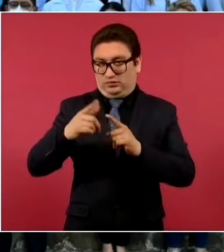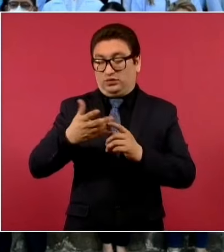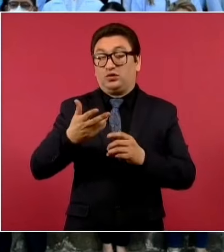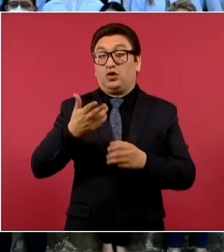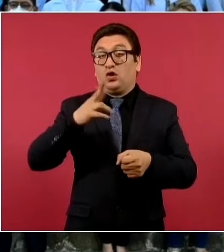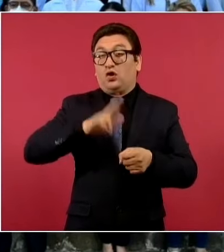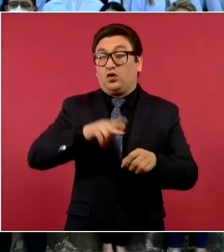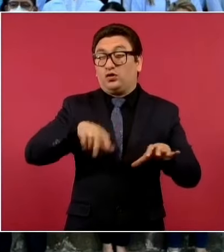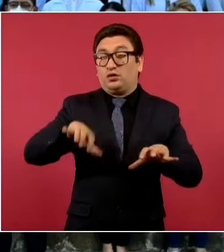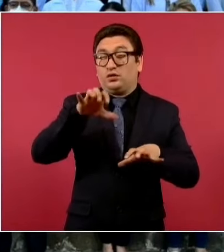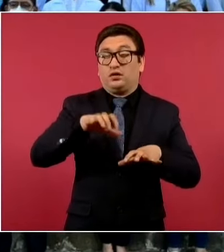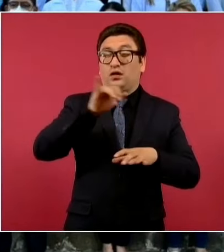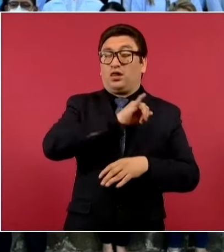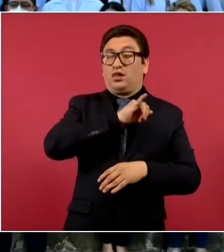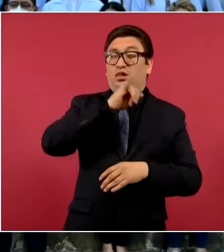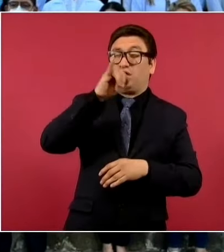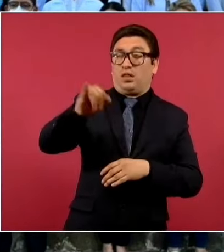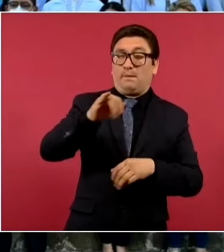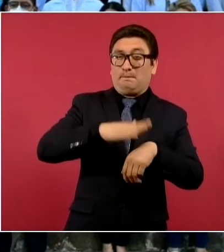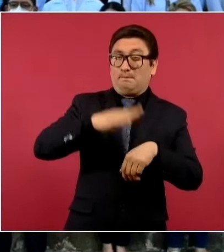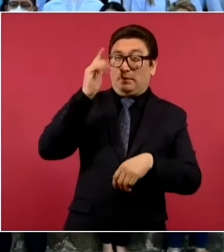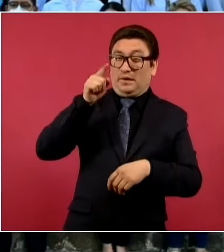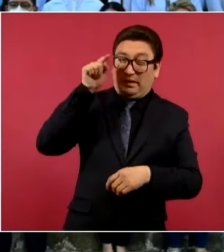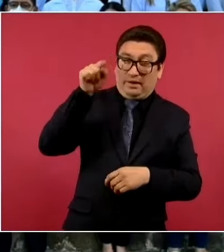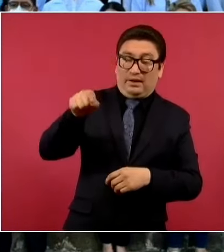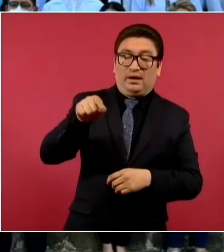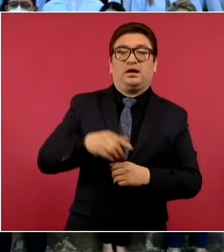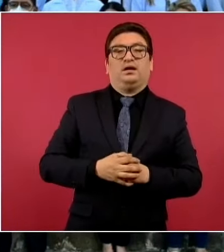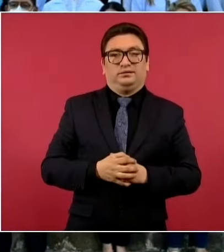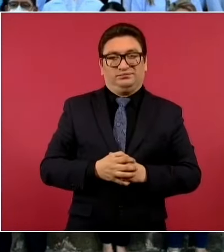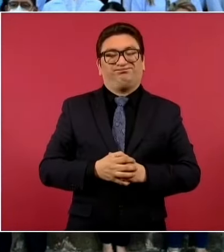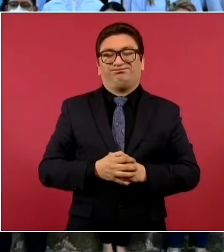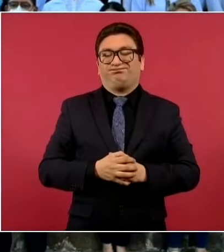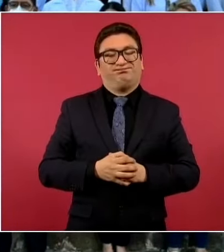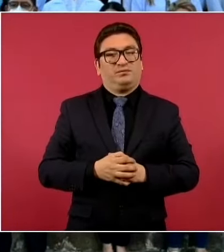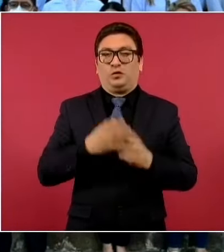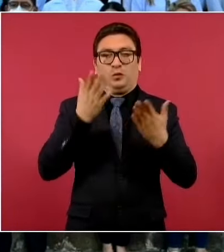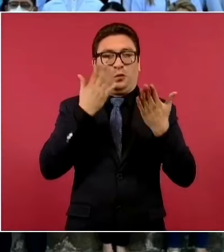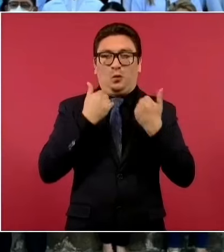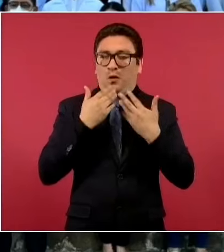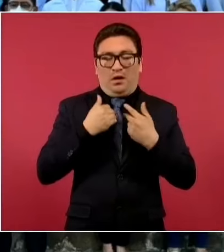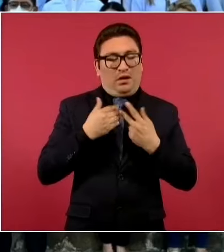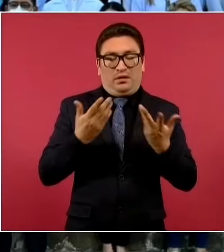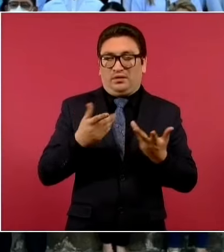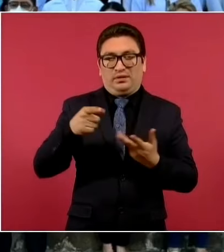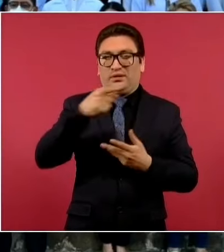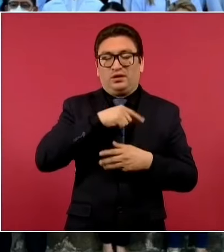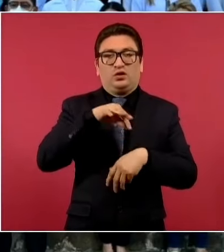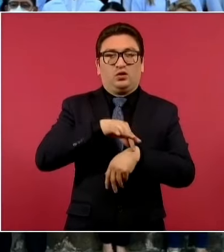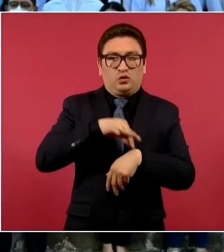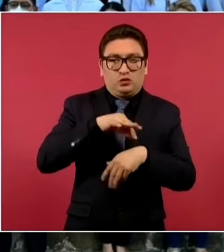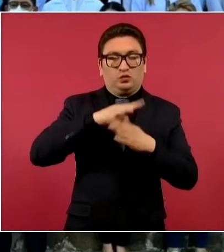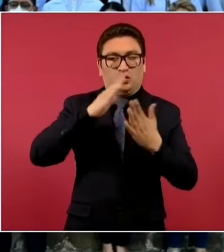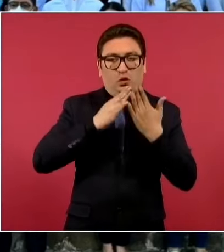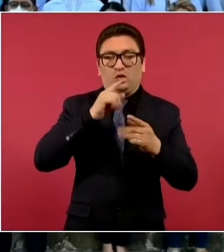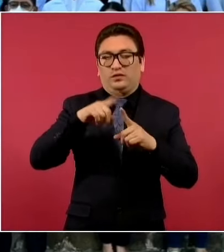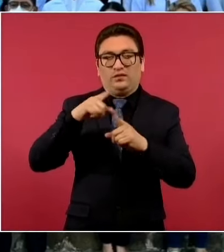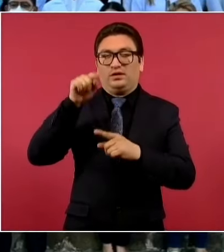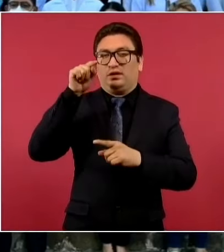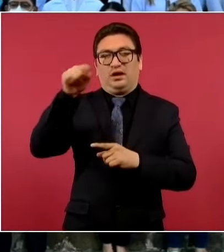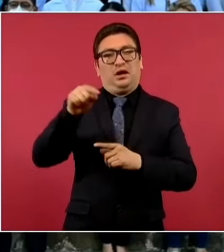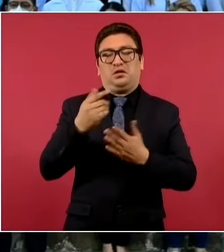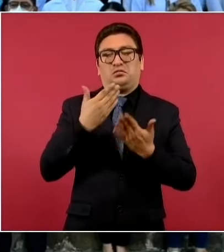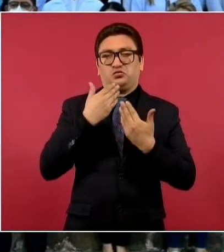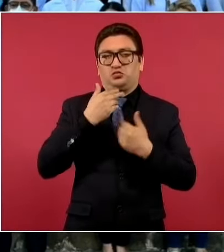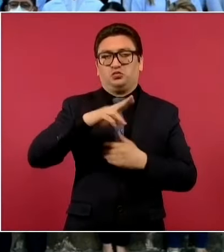sobre todo los más remotos, en zonas alejadas, ni siquiera residentes había llegado, no había en la historia de estos hospitales